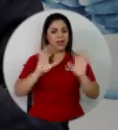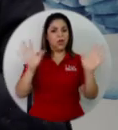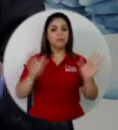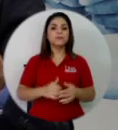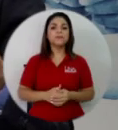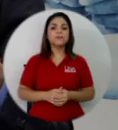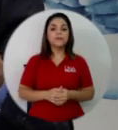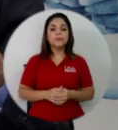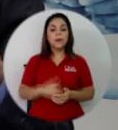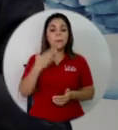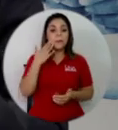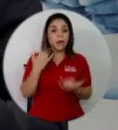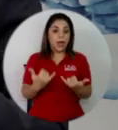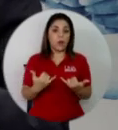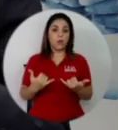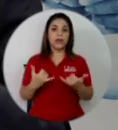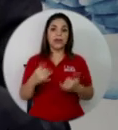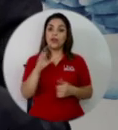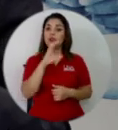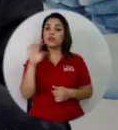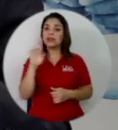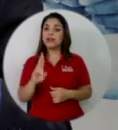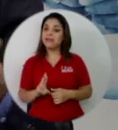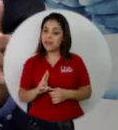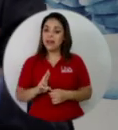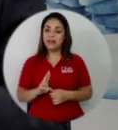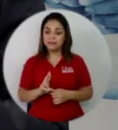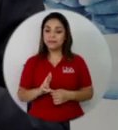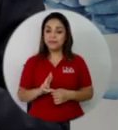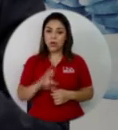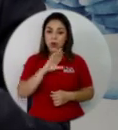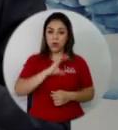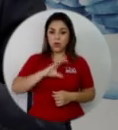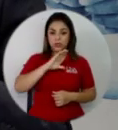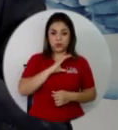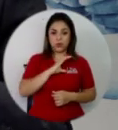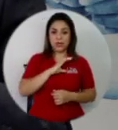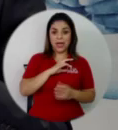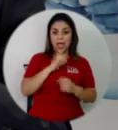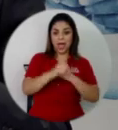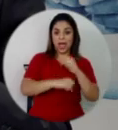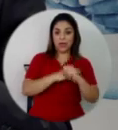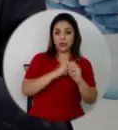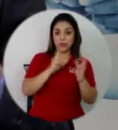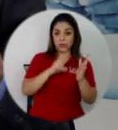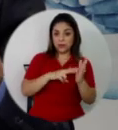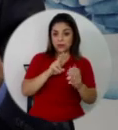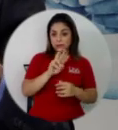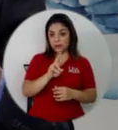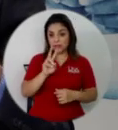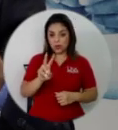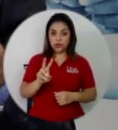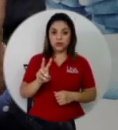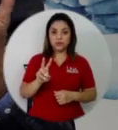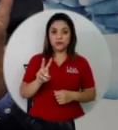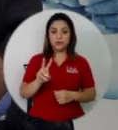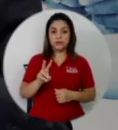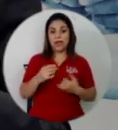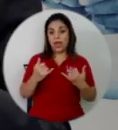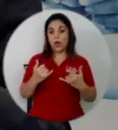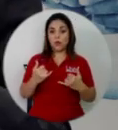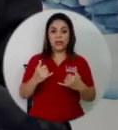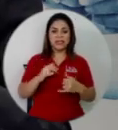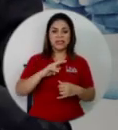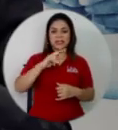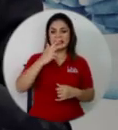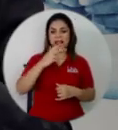relevancia, porque en las condiciones de la Costa Rica, ahora, el año 2022, en la segunda década o tercera década más